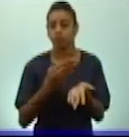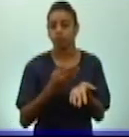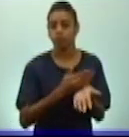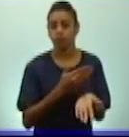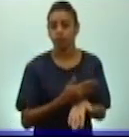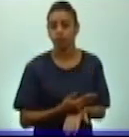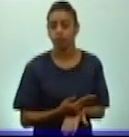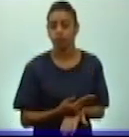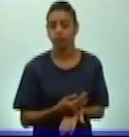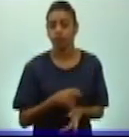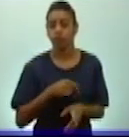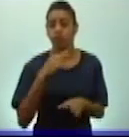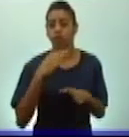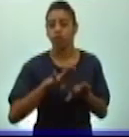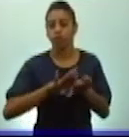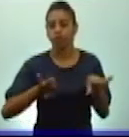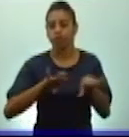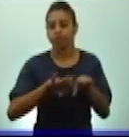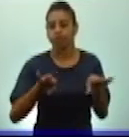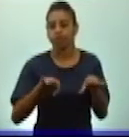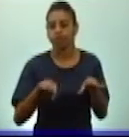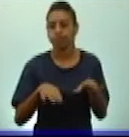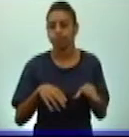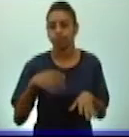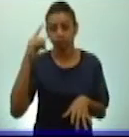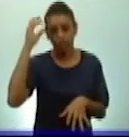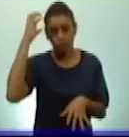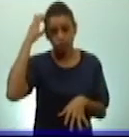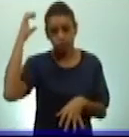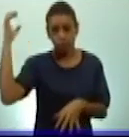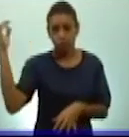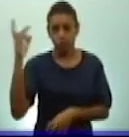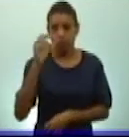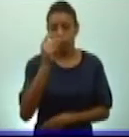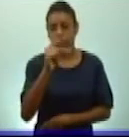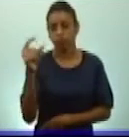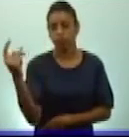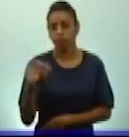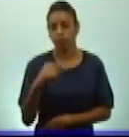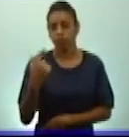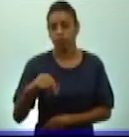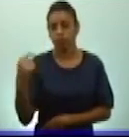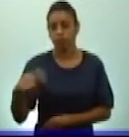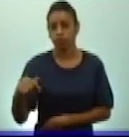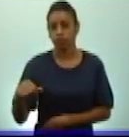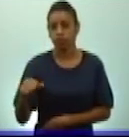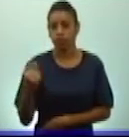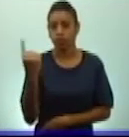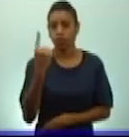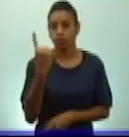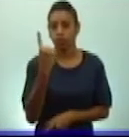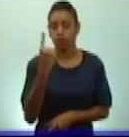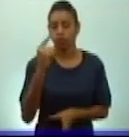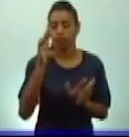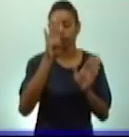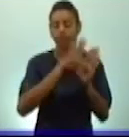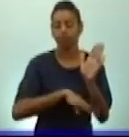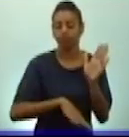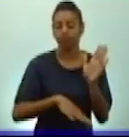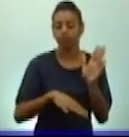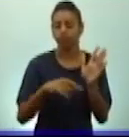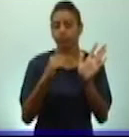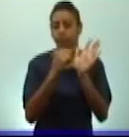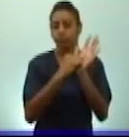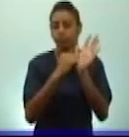¿Cómo desintegran el aparato estatal de la dictadura? Bueno, en primer lugar, pasan a liquidar el ejército y los